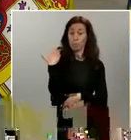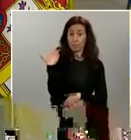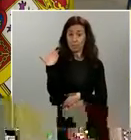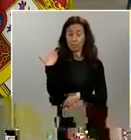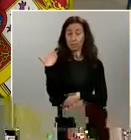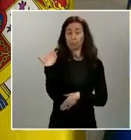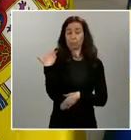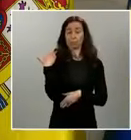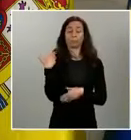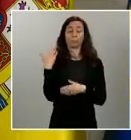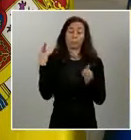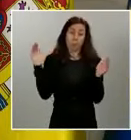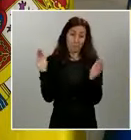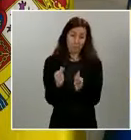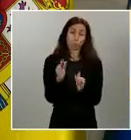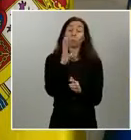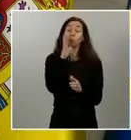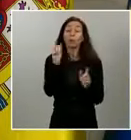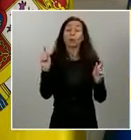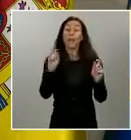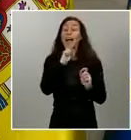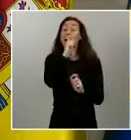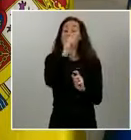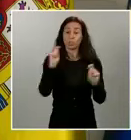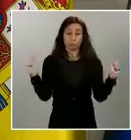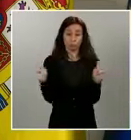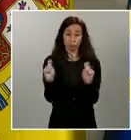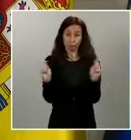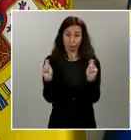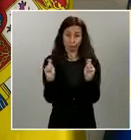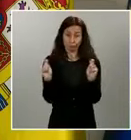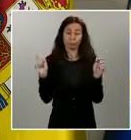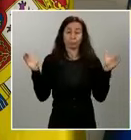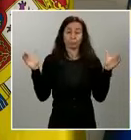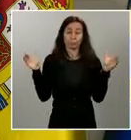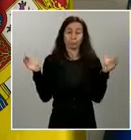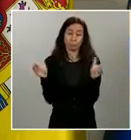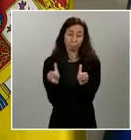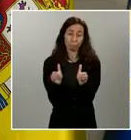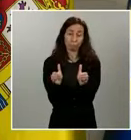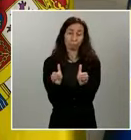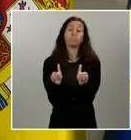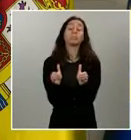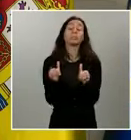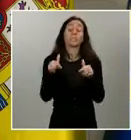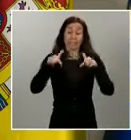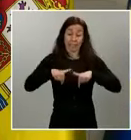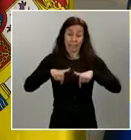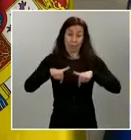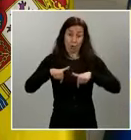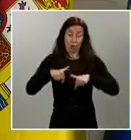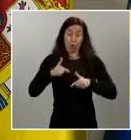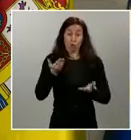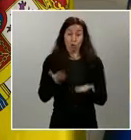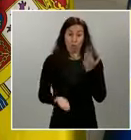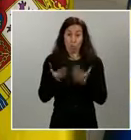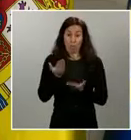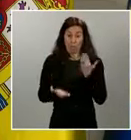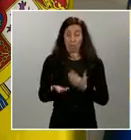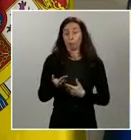estado de confinamiento, de hibernación de la economía, y el primer día del estado de alarma, que fue el 16 de